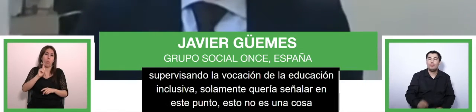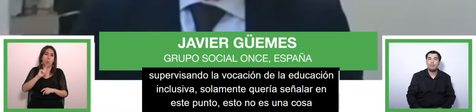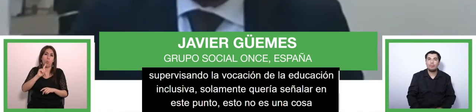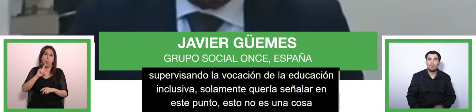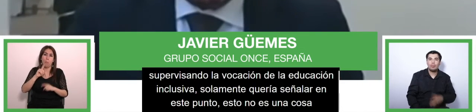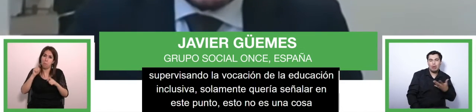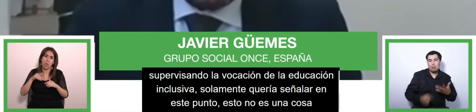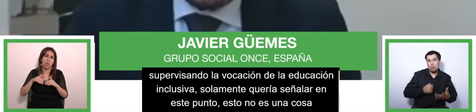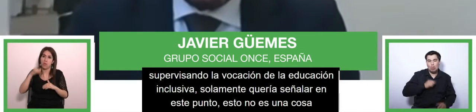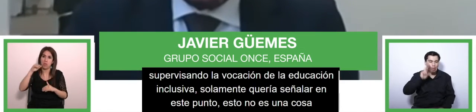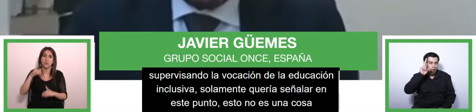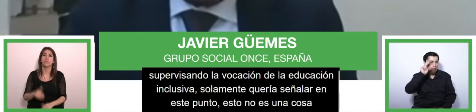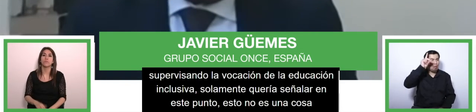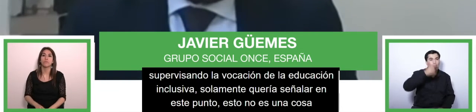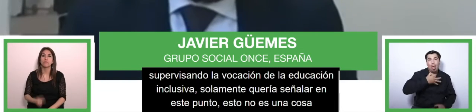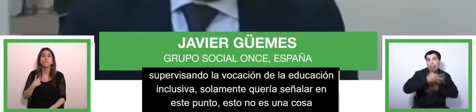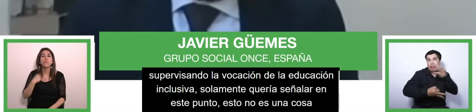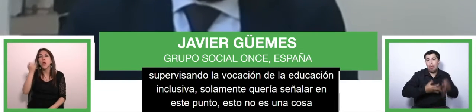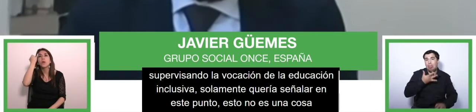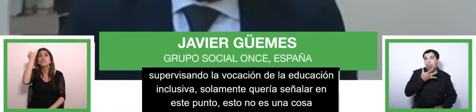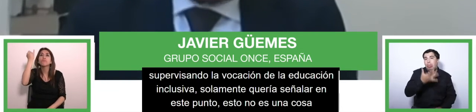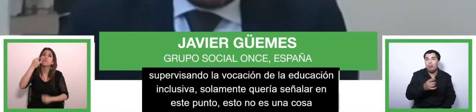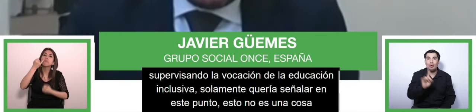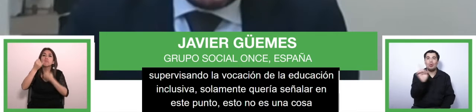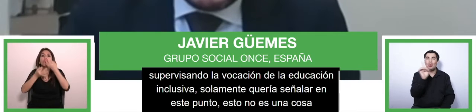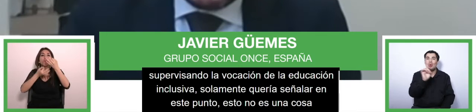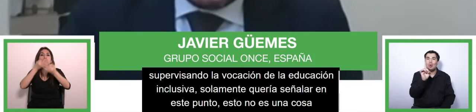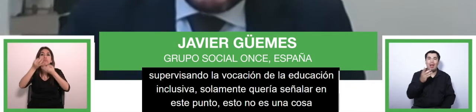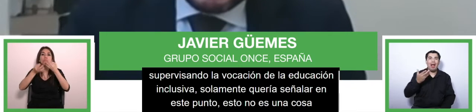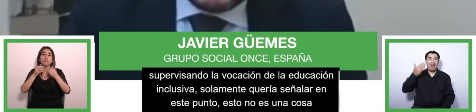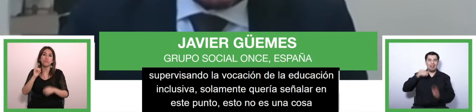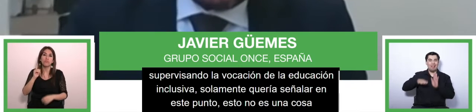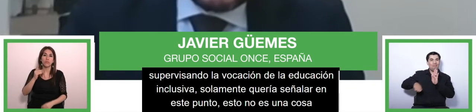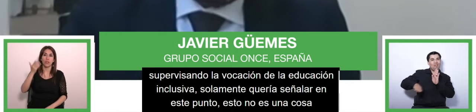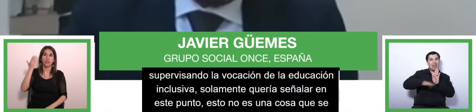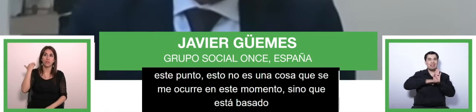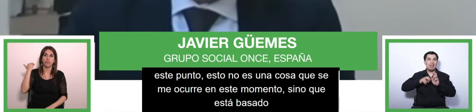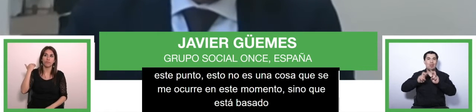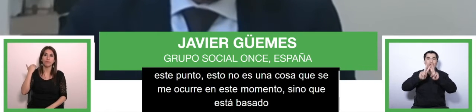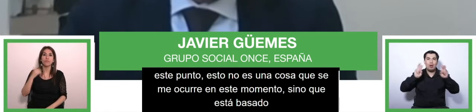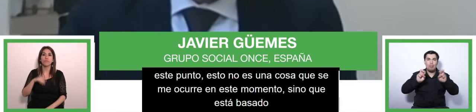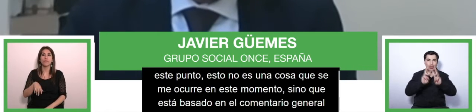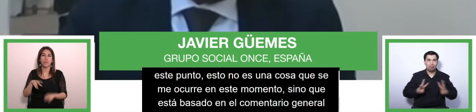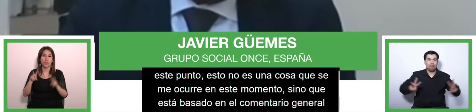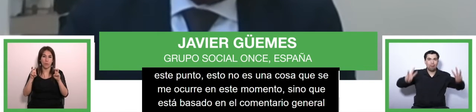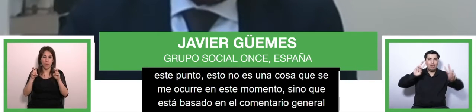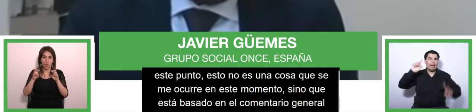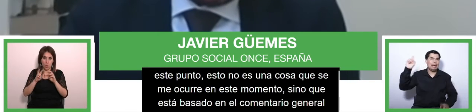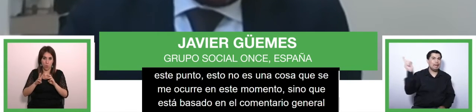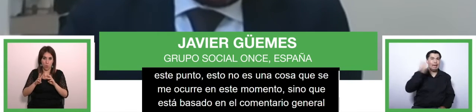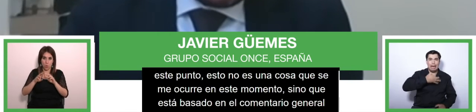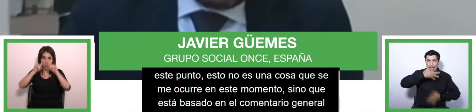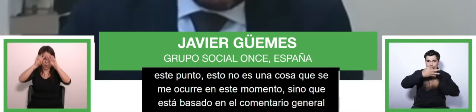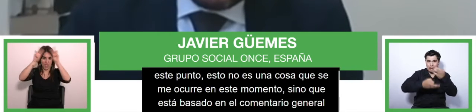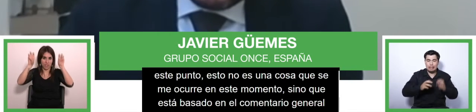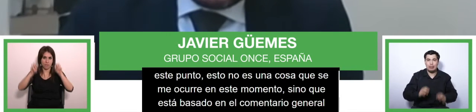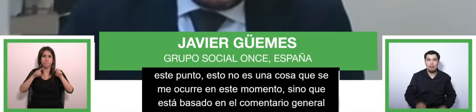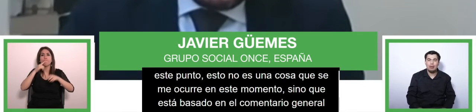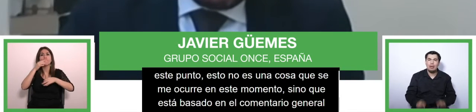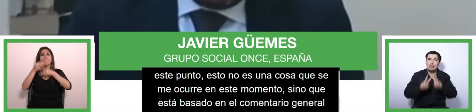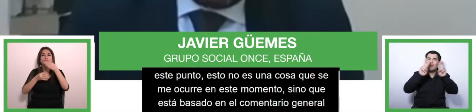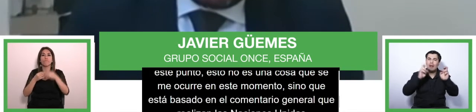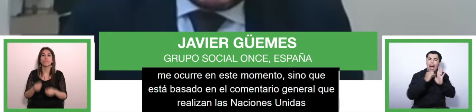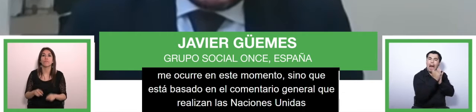ocurra en este momento, sino que está basado en el comentario general que realizan las Naciones Unidas sobre el